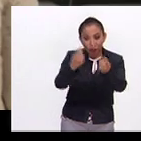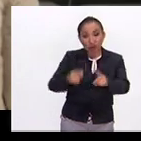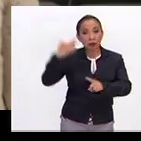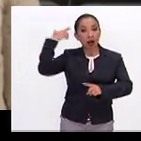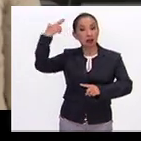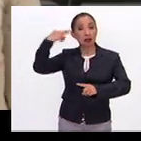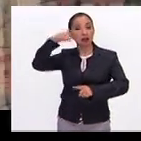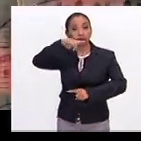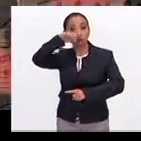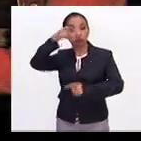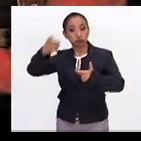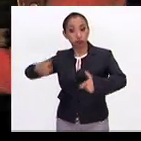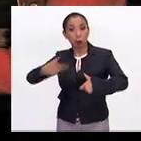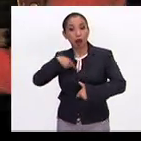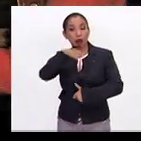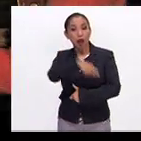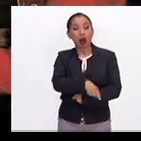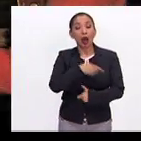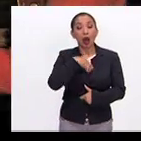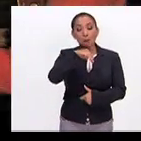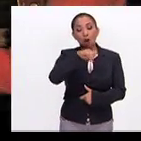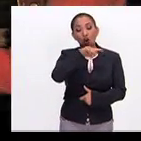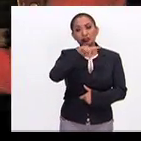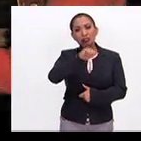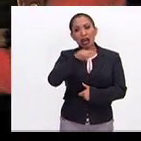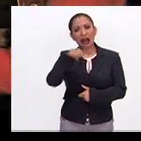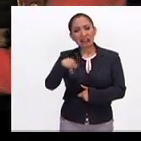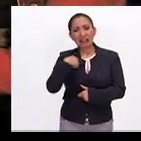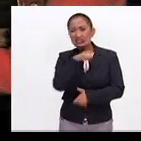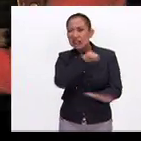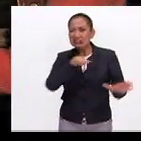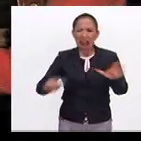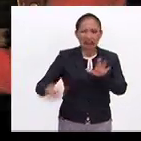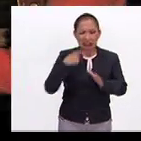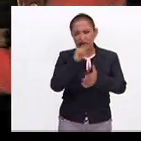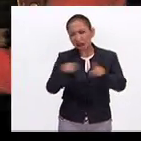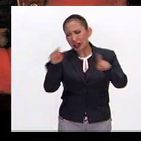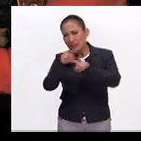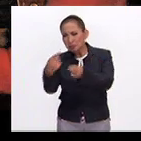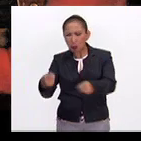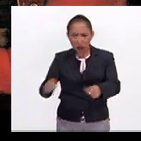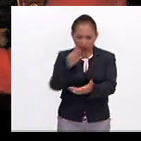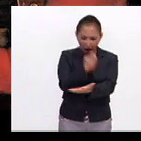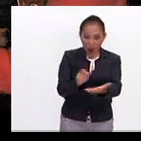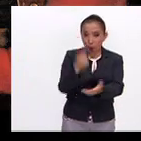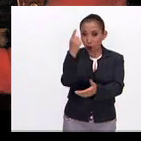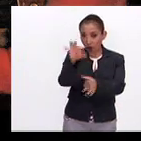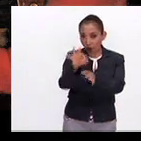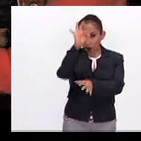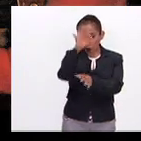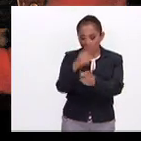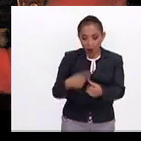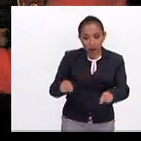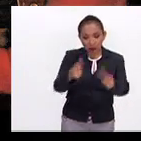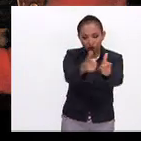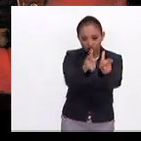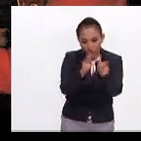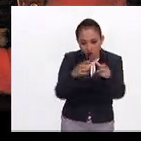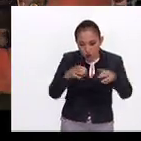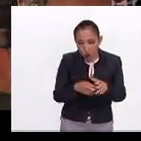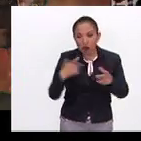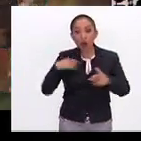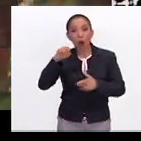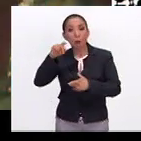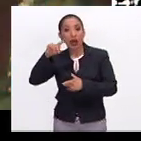y la aristocracia. Wolfgang Amadeus Mozart compuso más de 600 obras, entre las que destacan conciertos, sinfonías